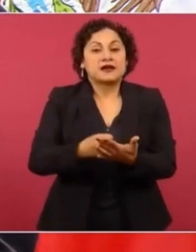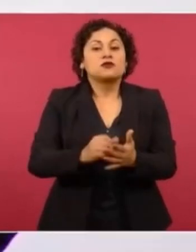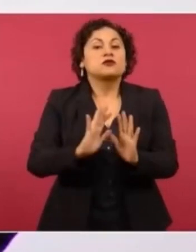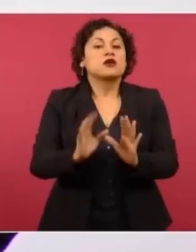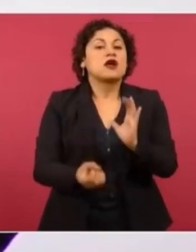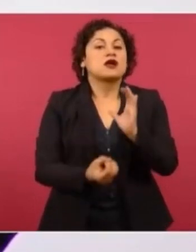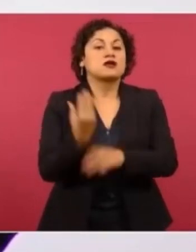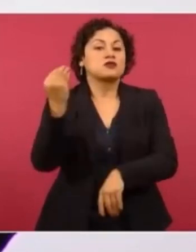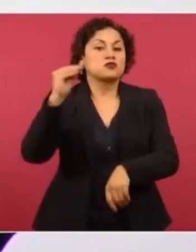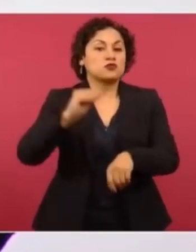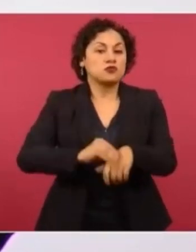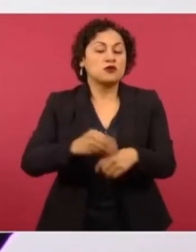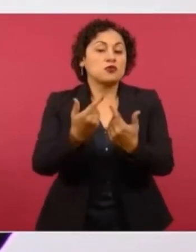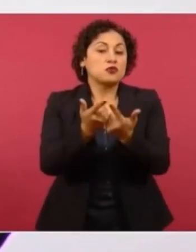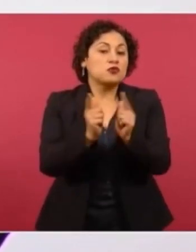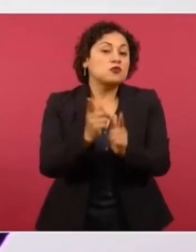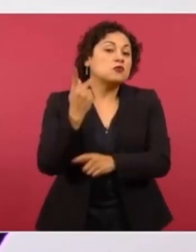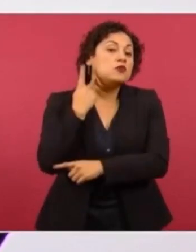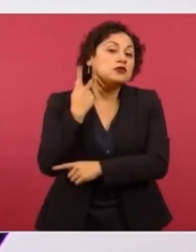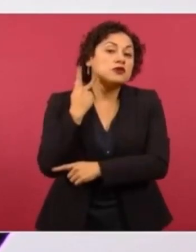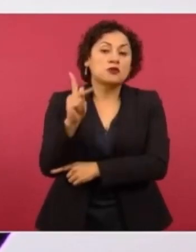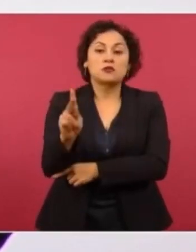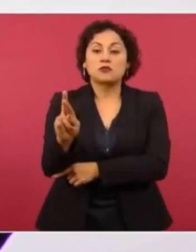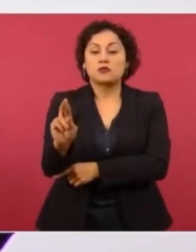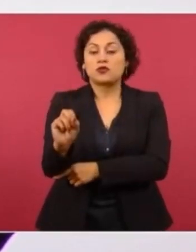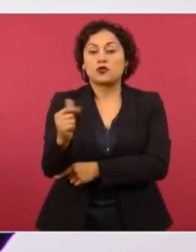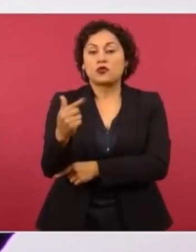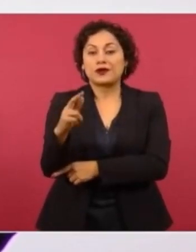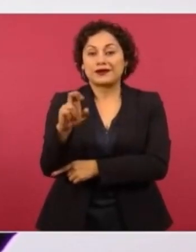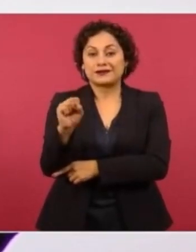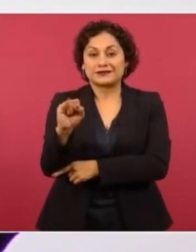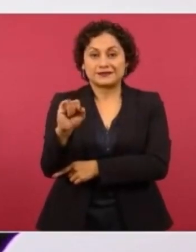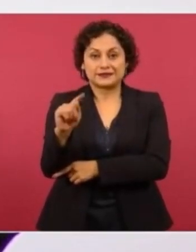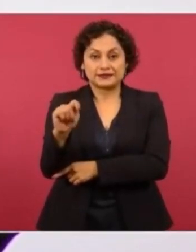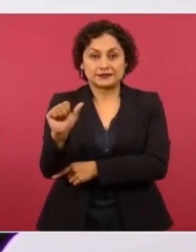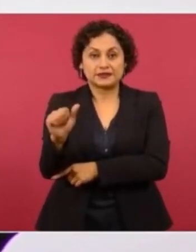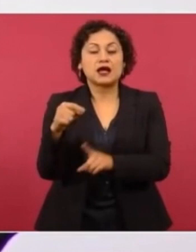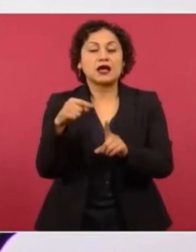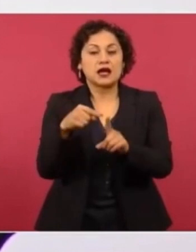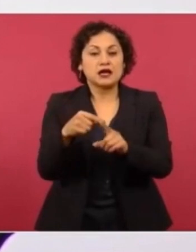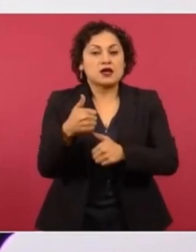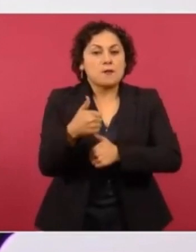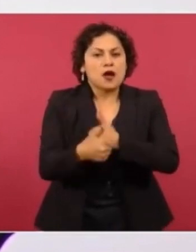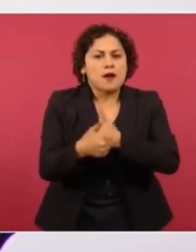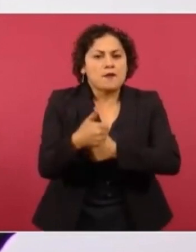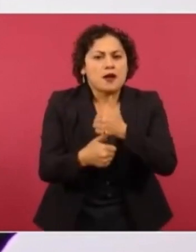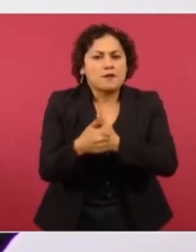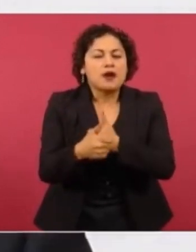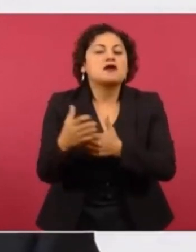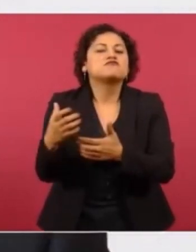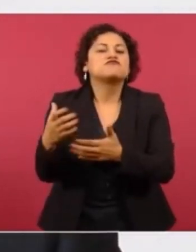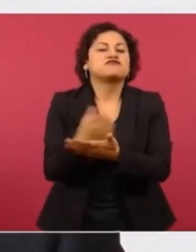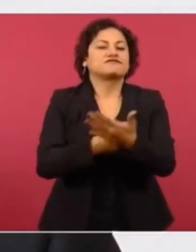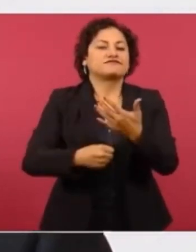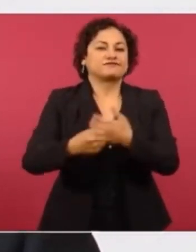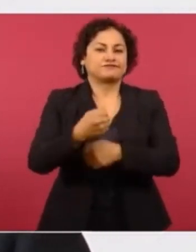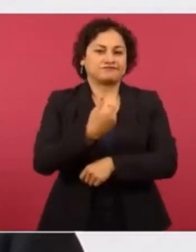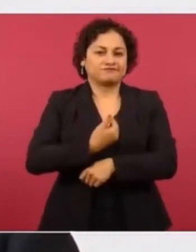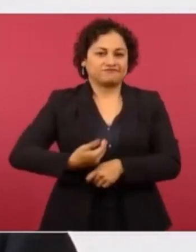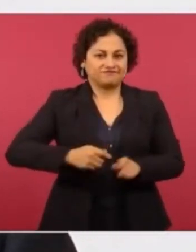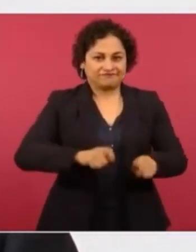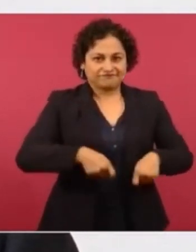constitucional progresista con él lograría alcanzar la presidencia su